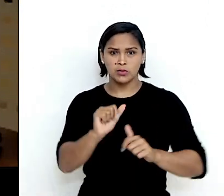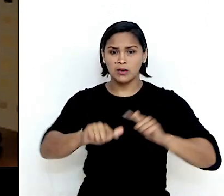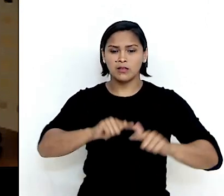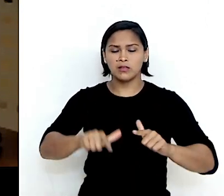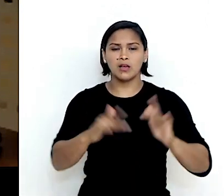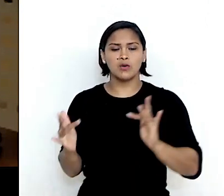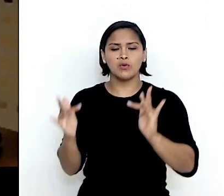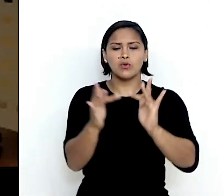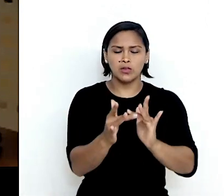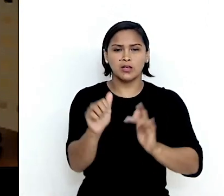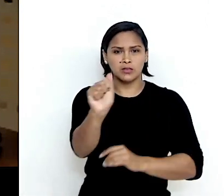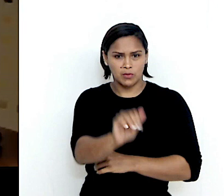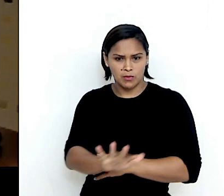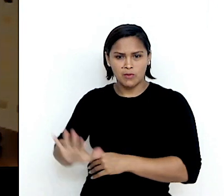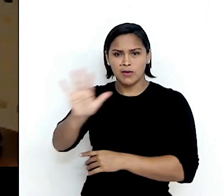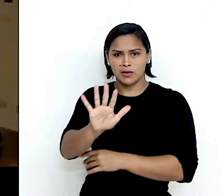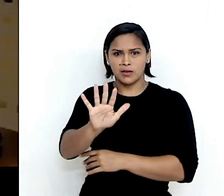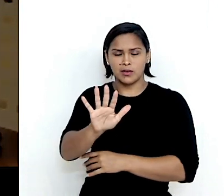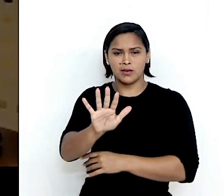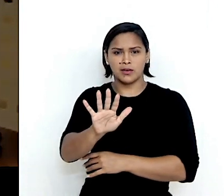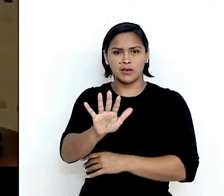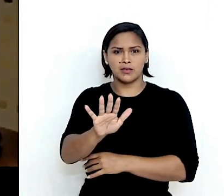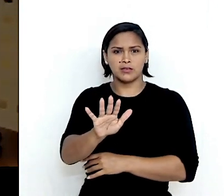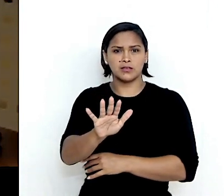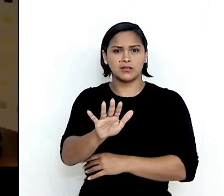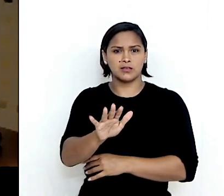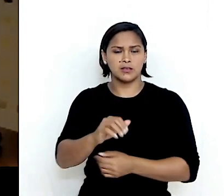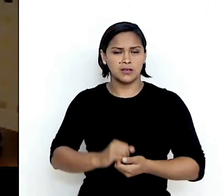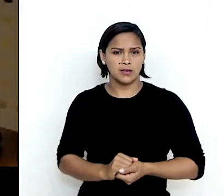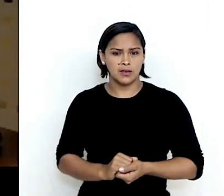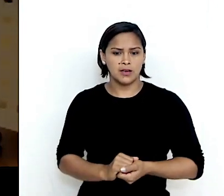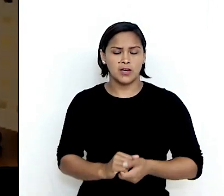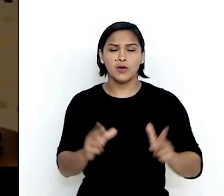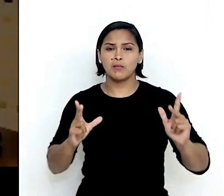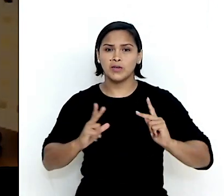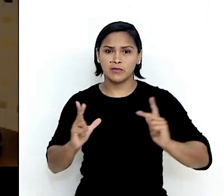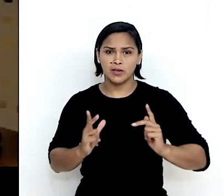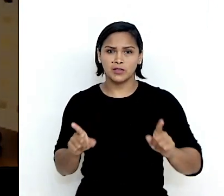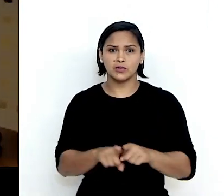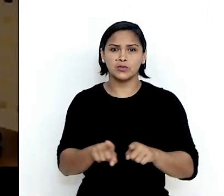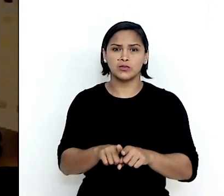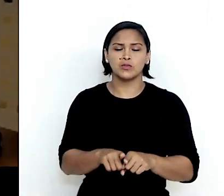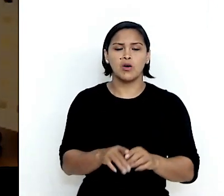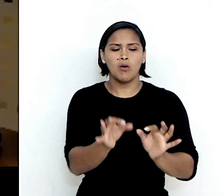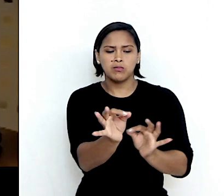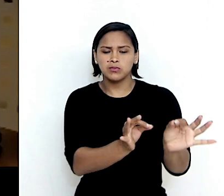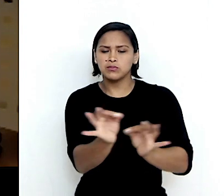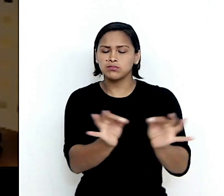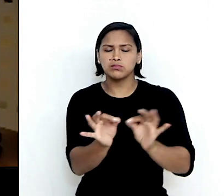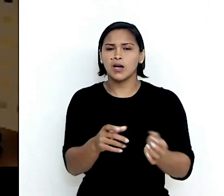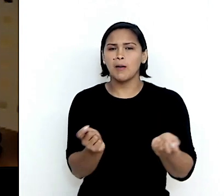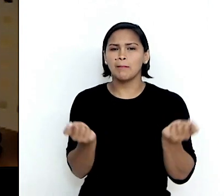con Asia, el cable PRAT, que es privado de la empresa GTD y que hemos coordinado para poder unir con